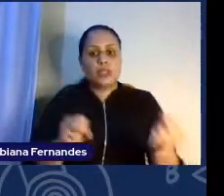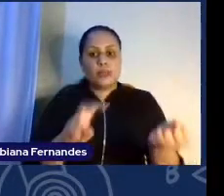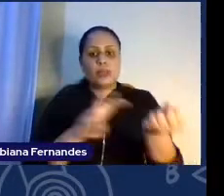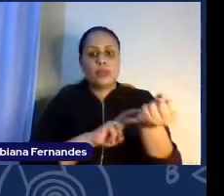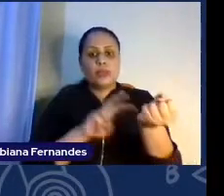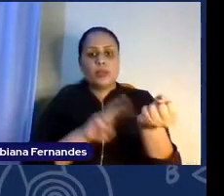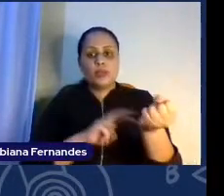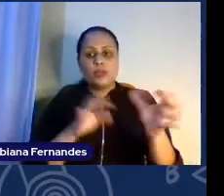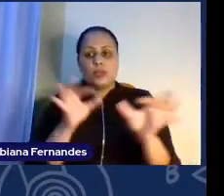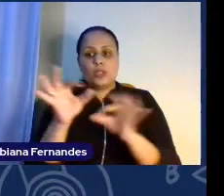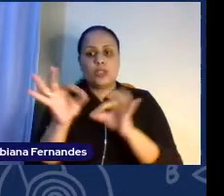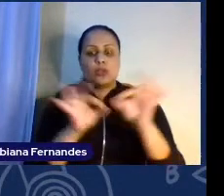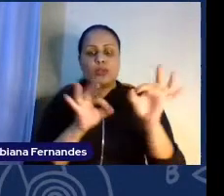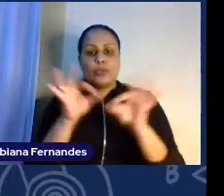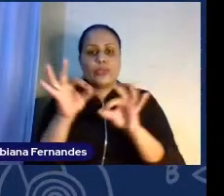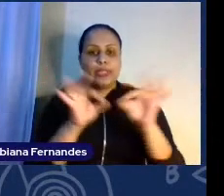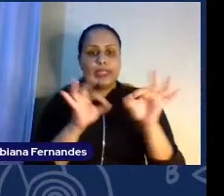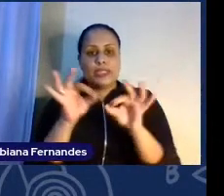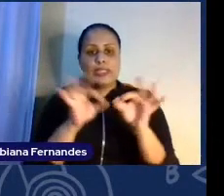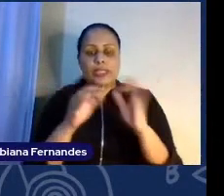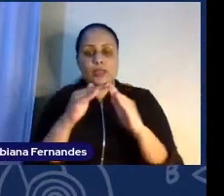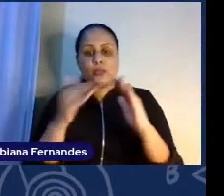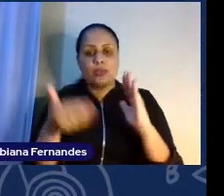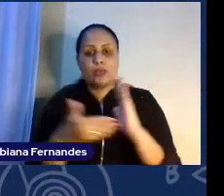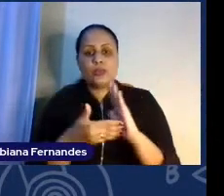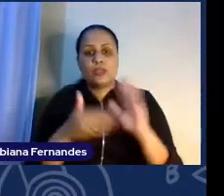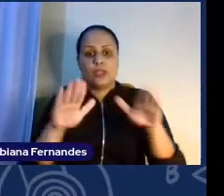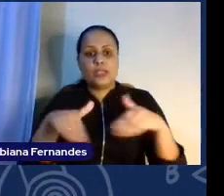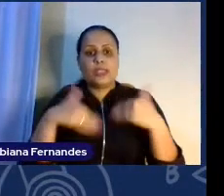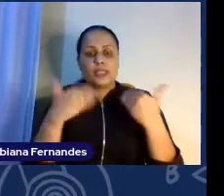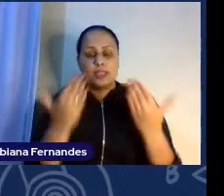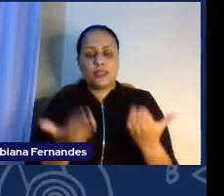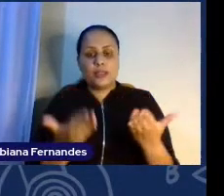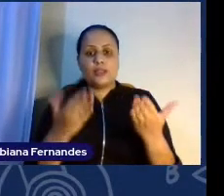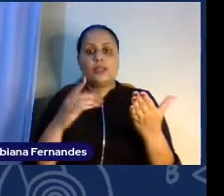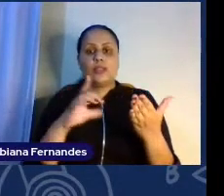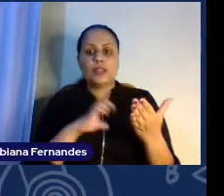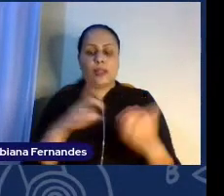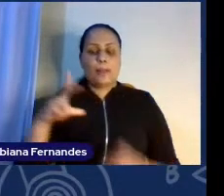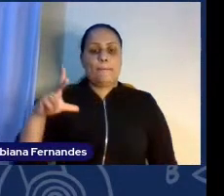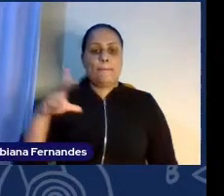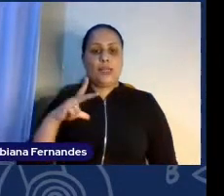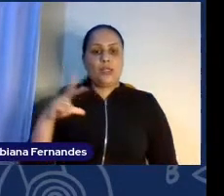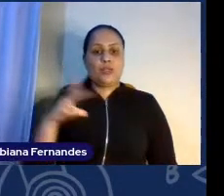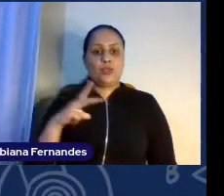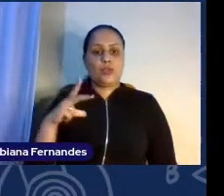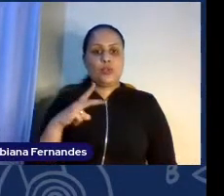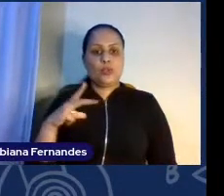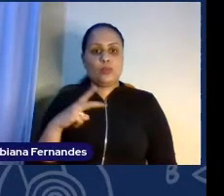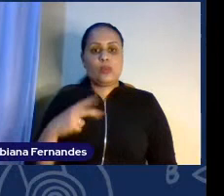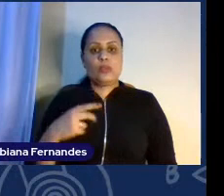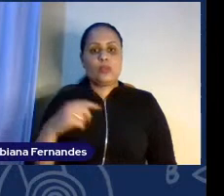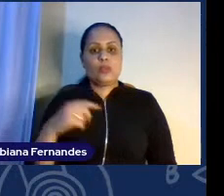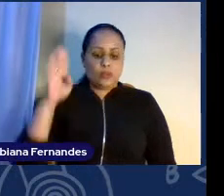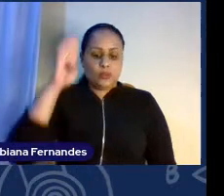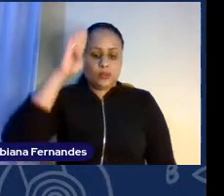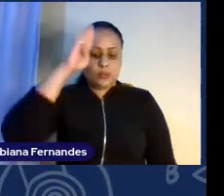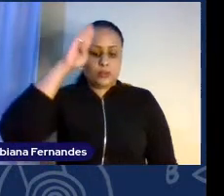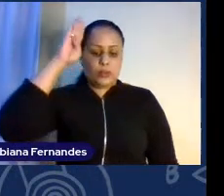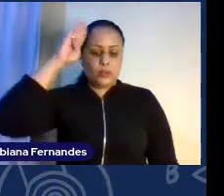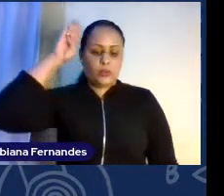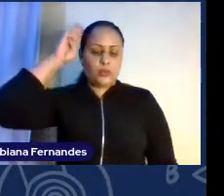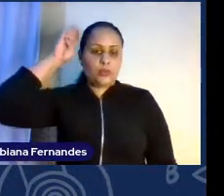todas nuestras funciones y se conecta en particular en el tronco cerebral donde